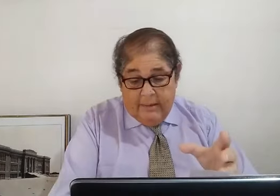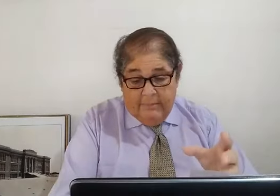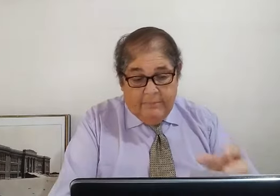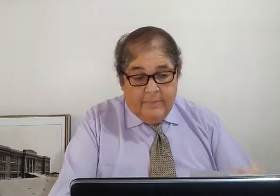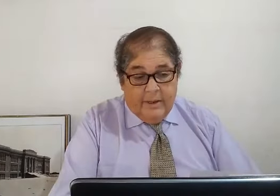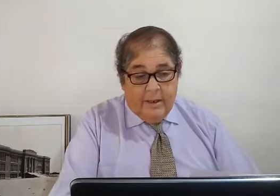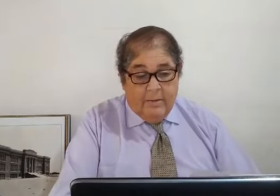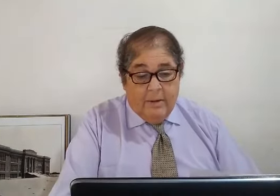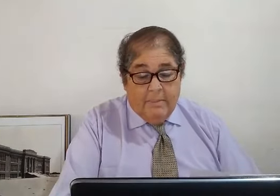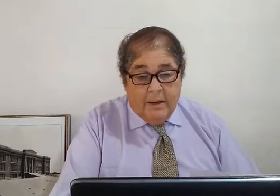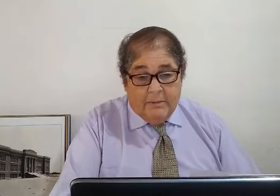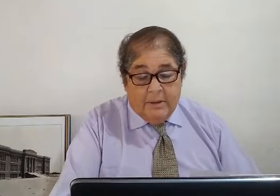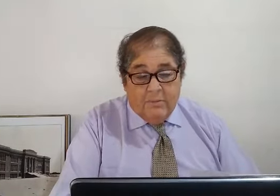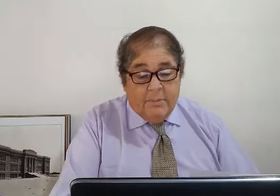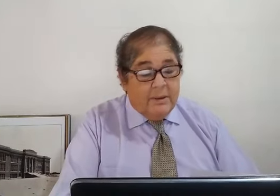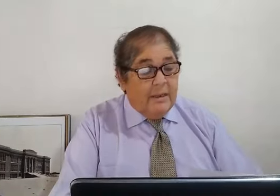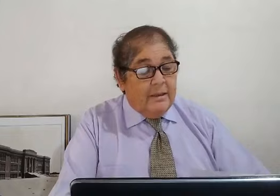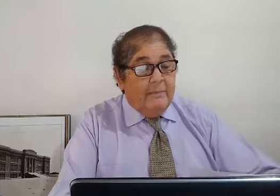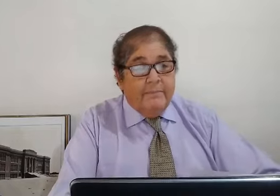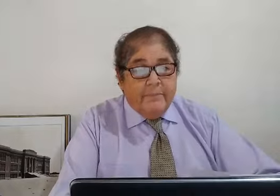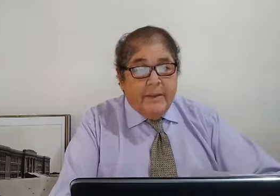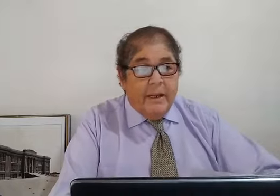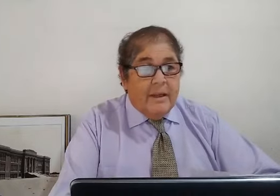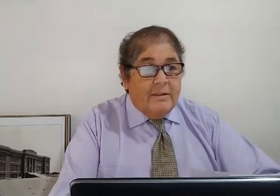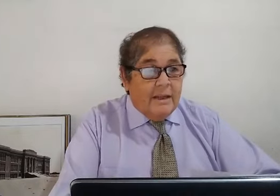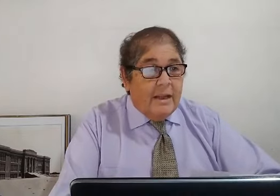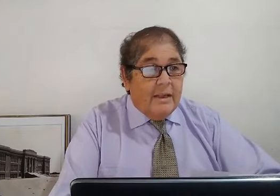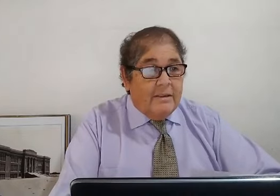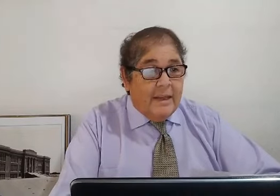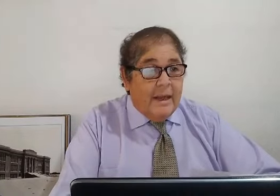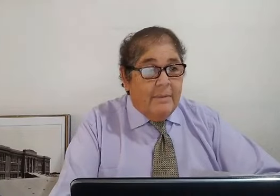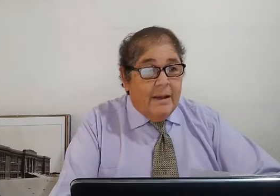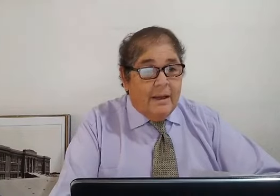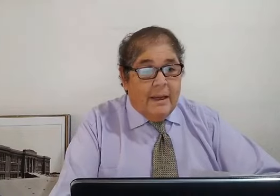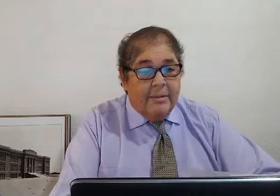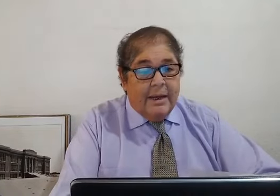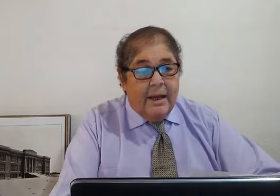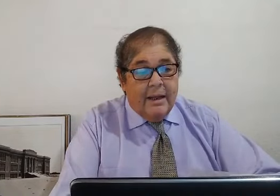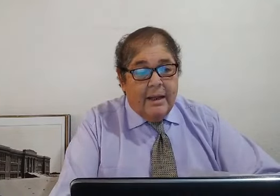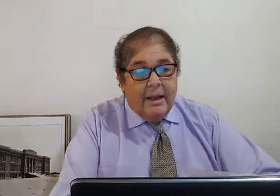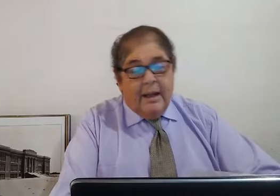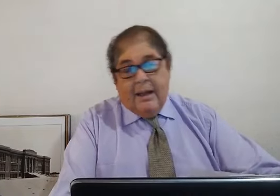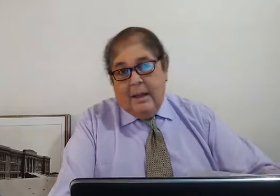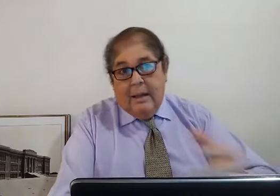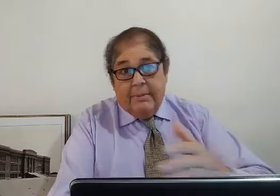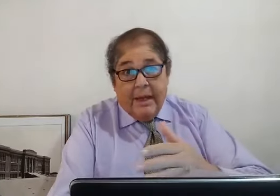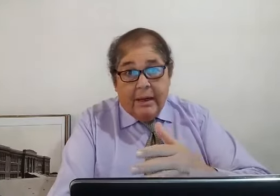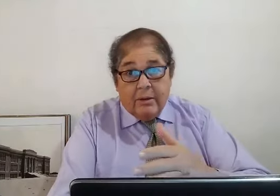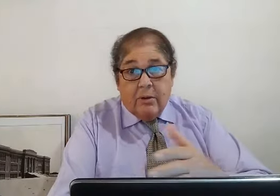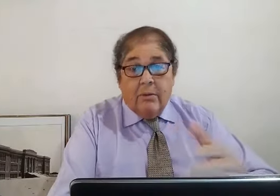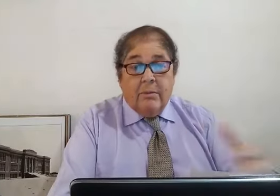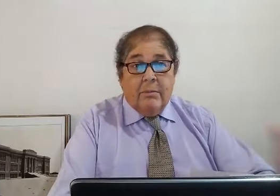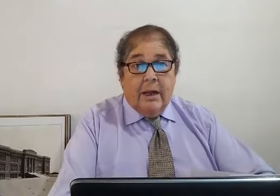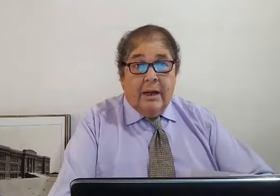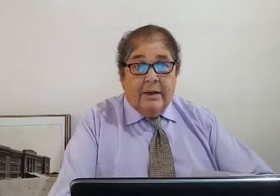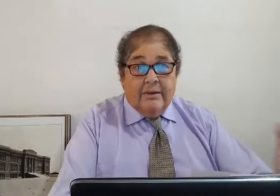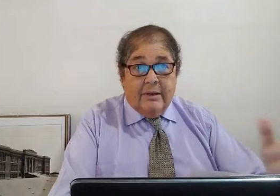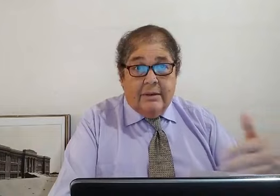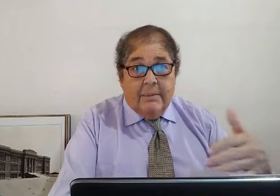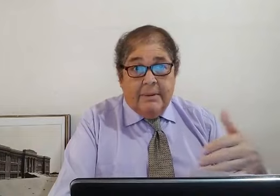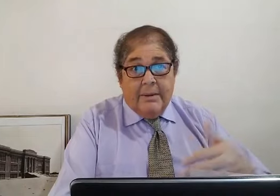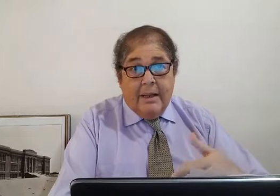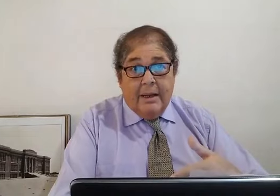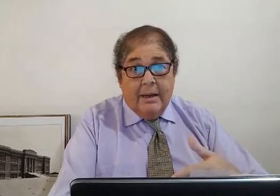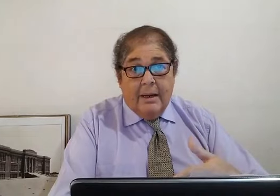modifica en un aspecto importante este esquema que había abierto a la